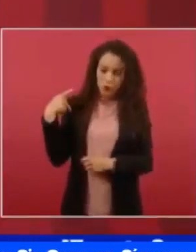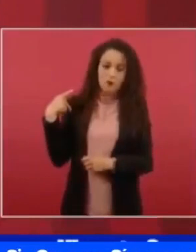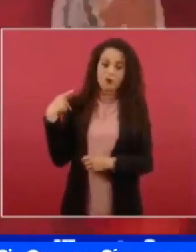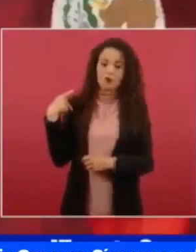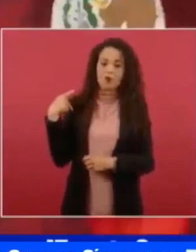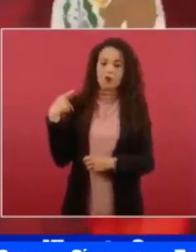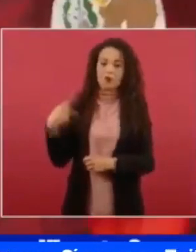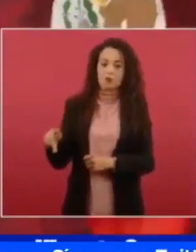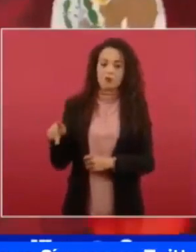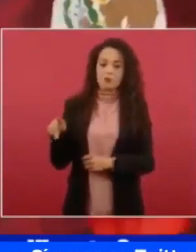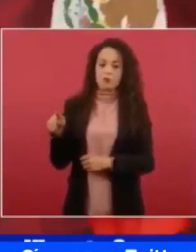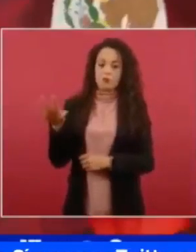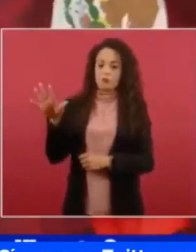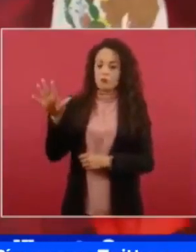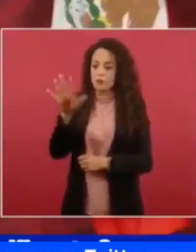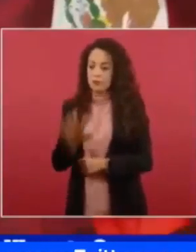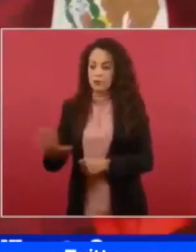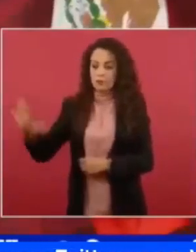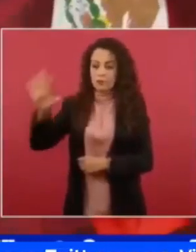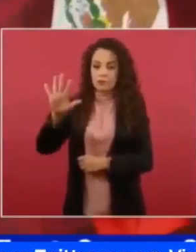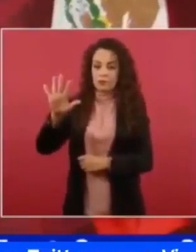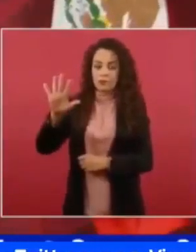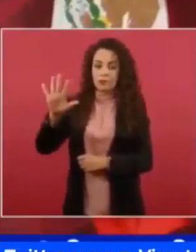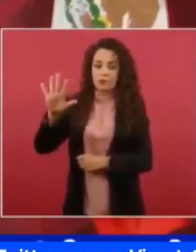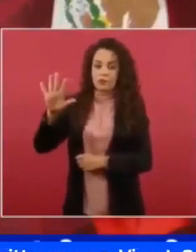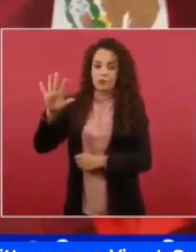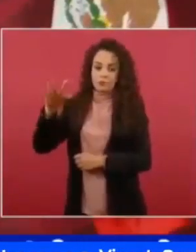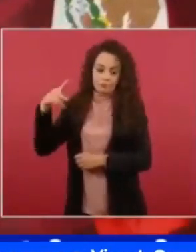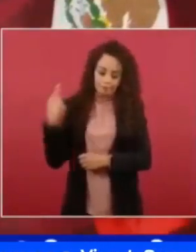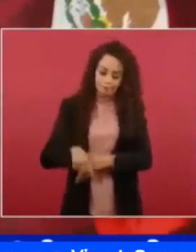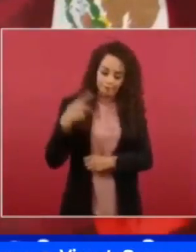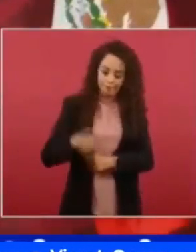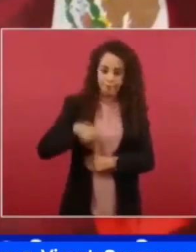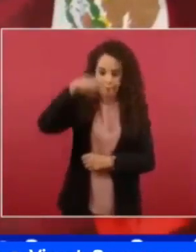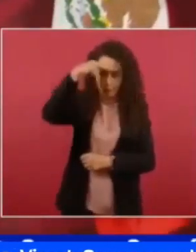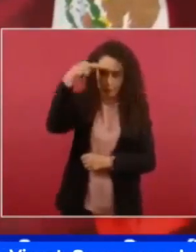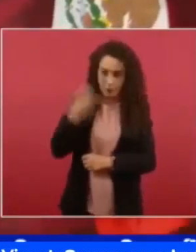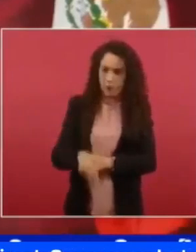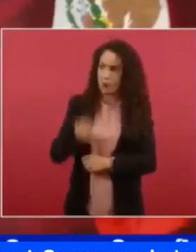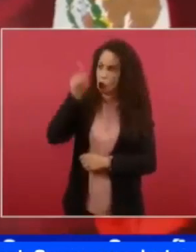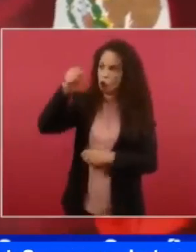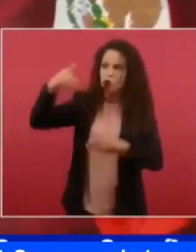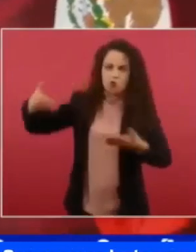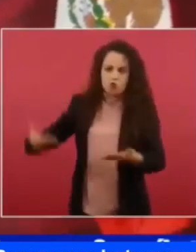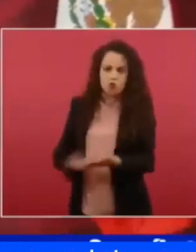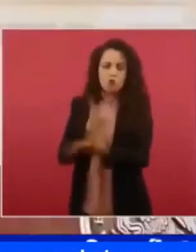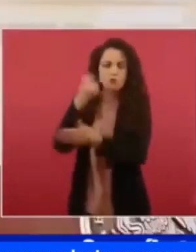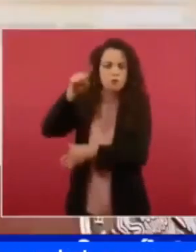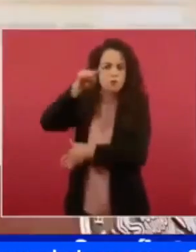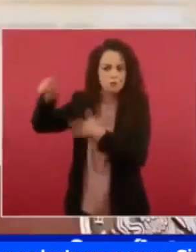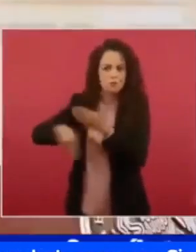una parte considerable de Texas, donde nació Zaragoza, a Coahuila.